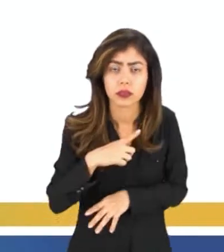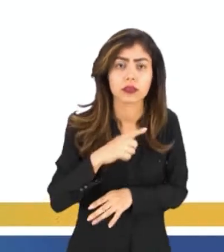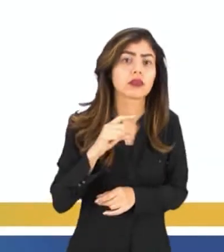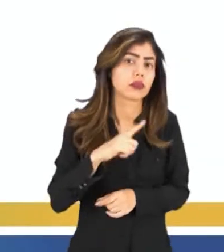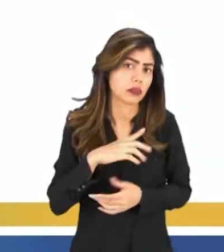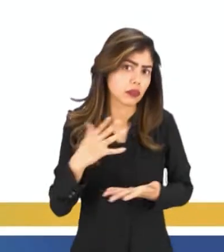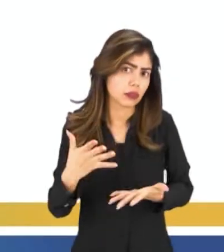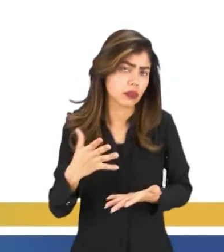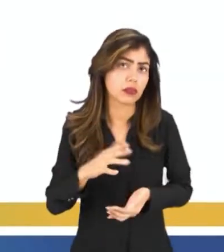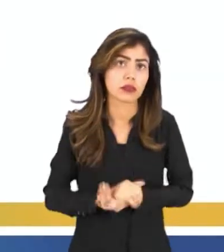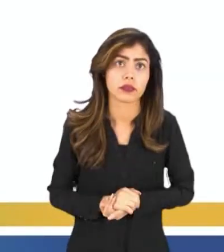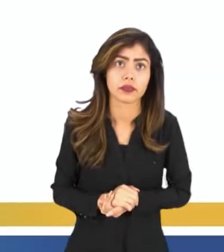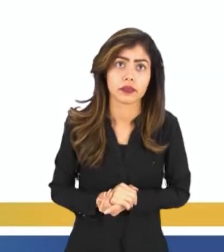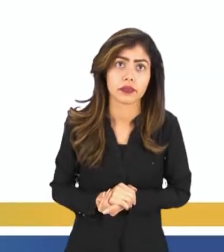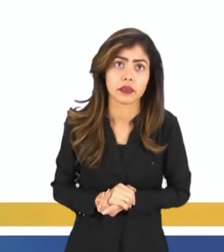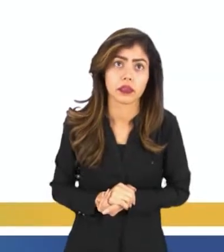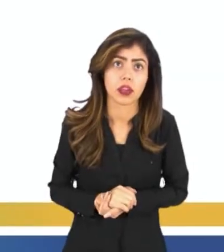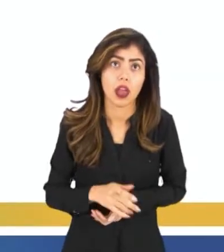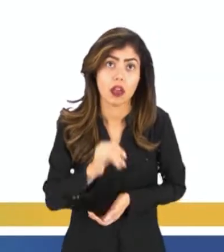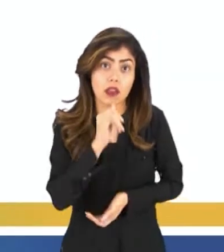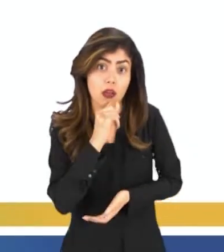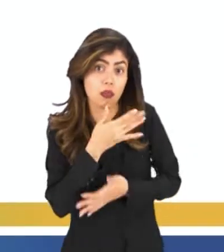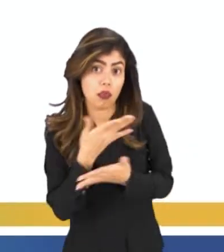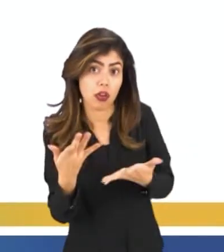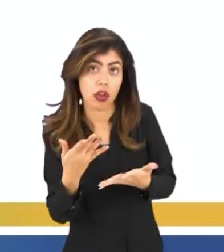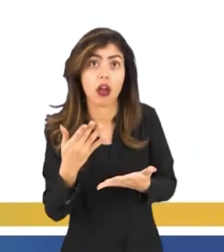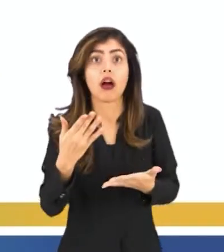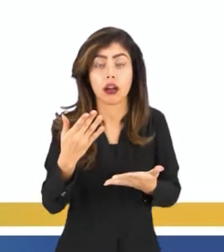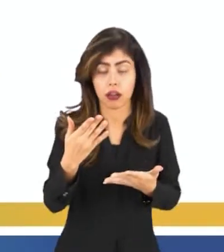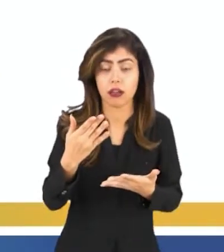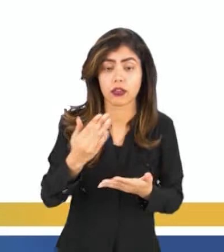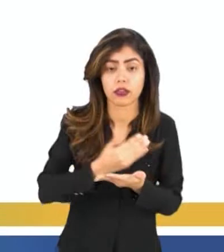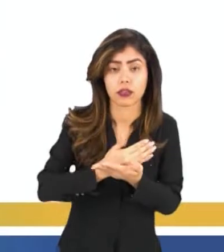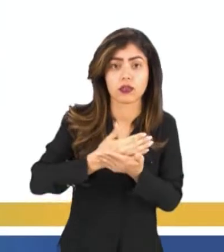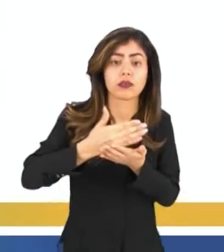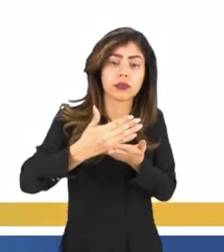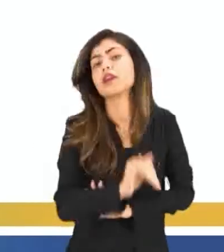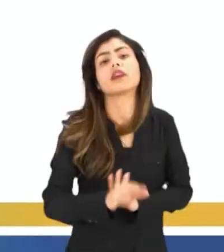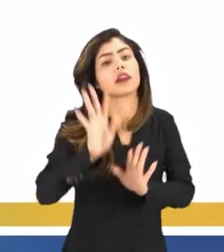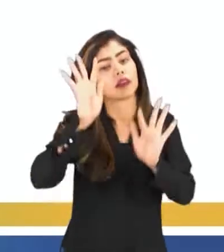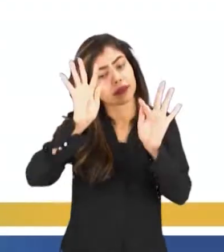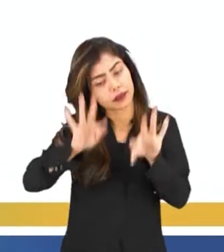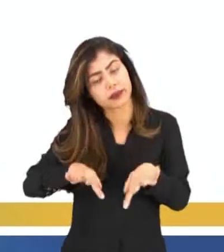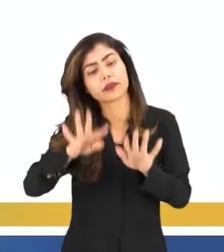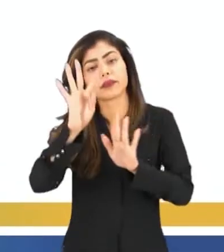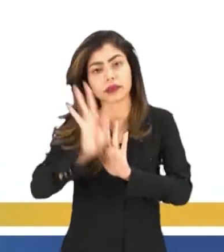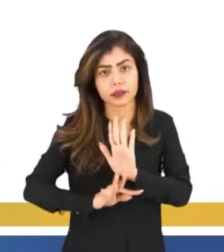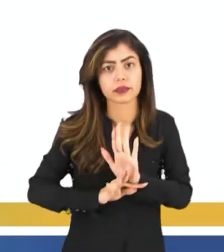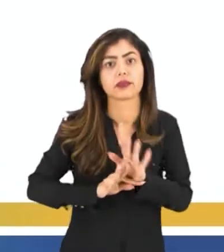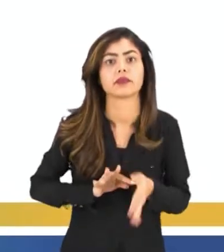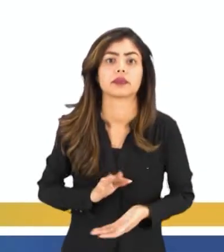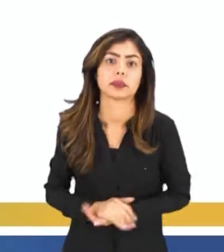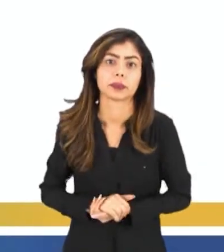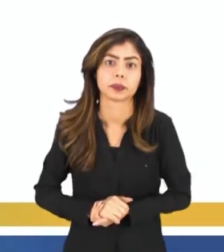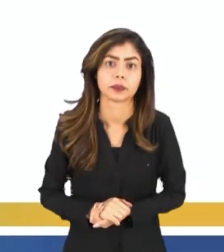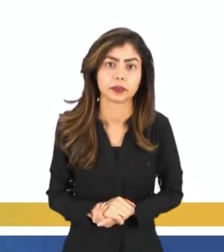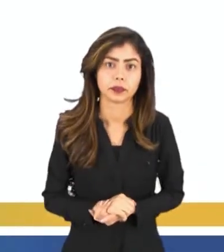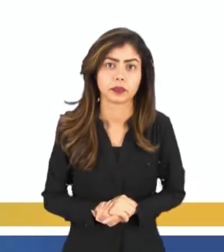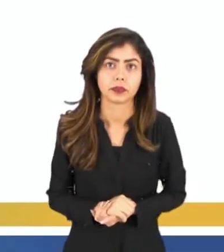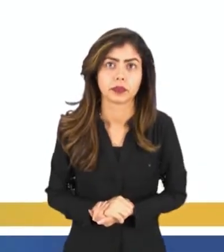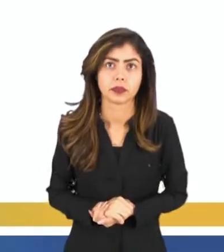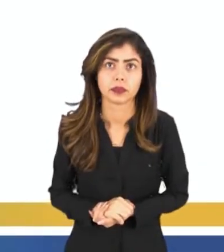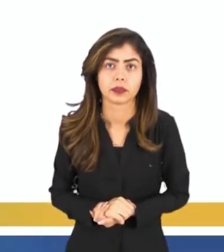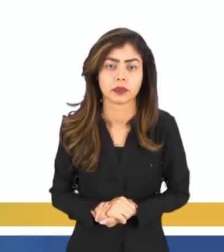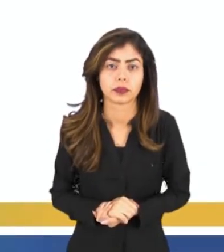conectores existen si todos los ejemplos de conectores de introducción y cita ejemplos de